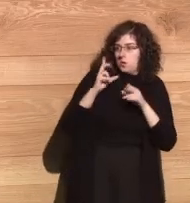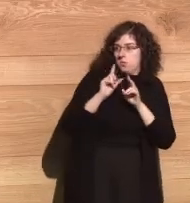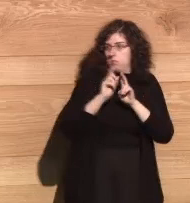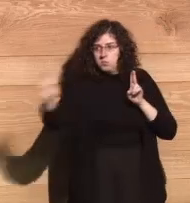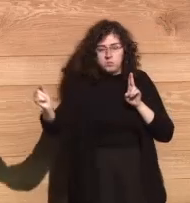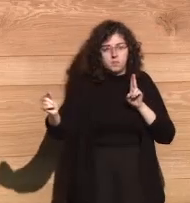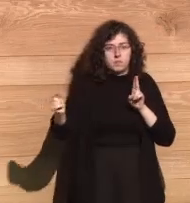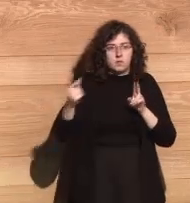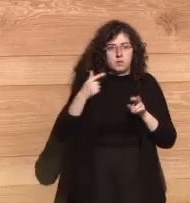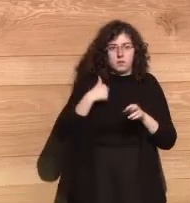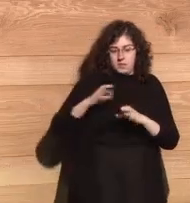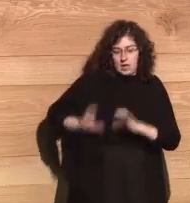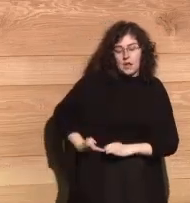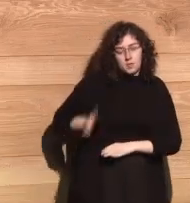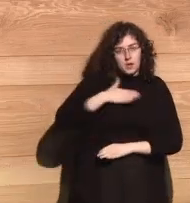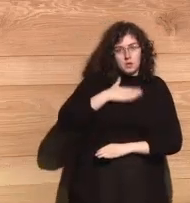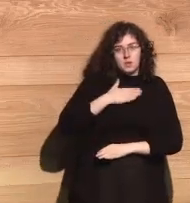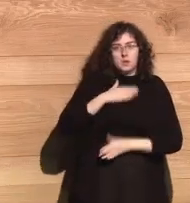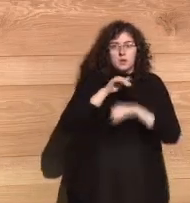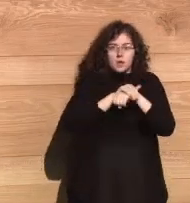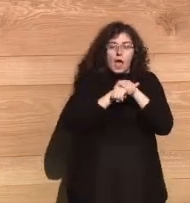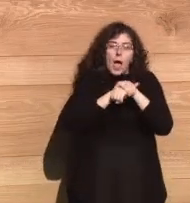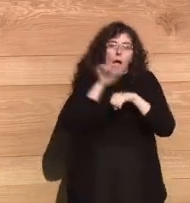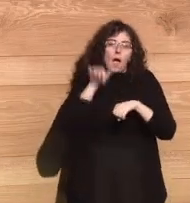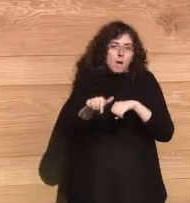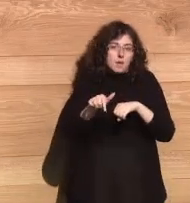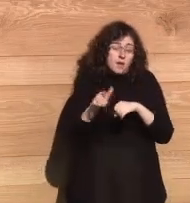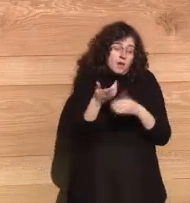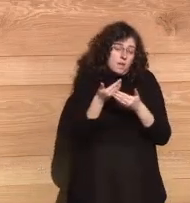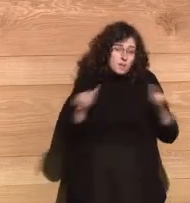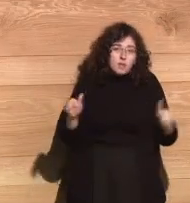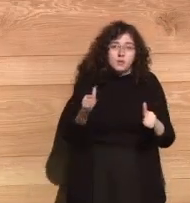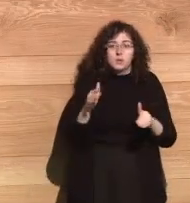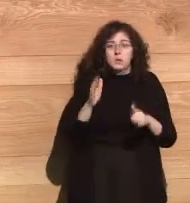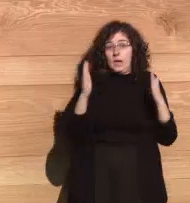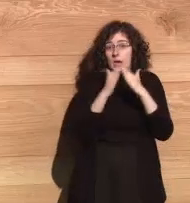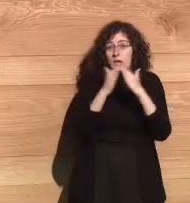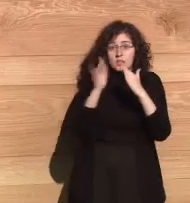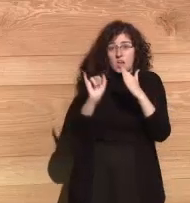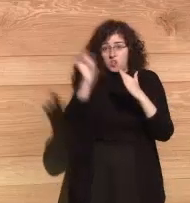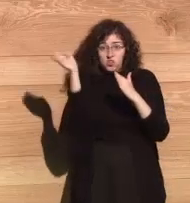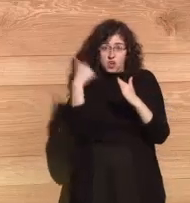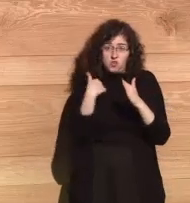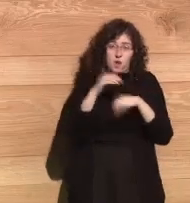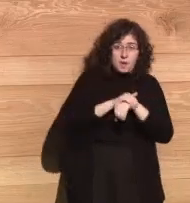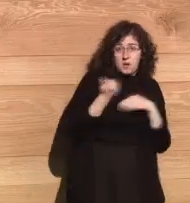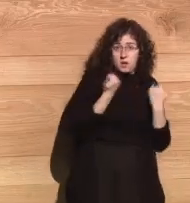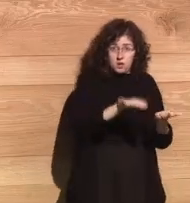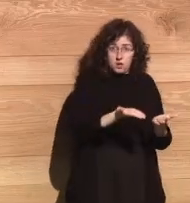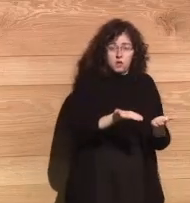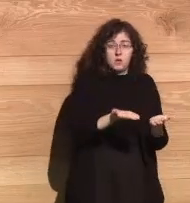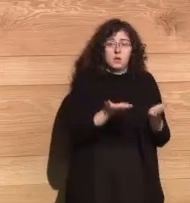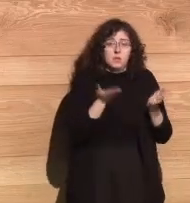la cámara, mi amiga perdió su cámara, después le regalé la mía que tenía en la casa, una point and shoot, y